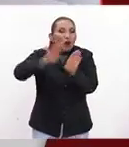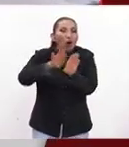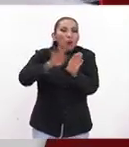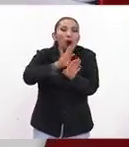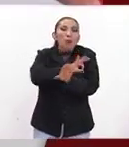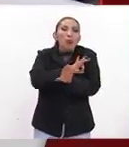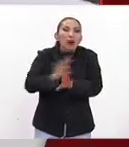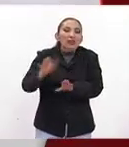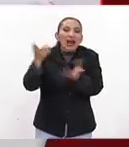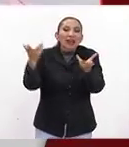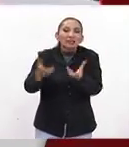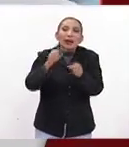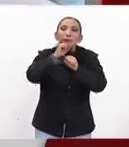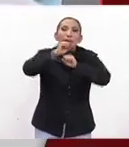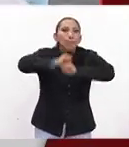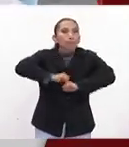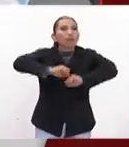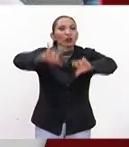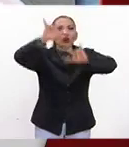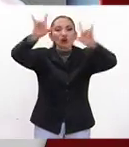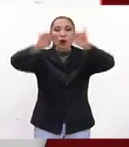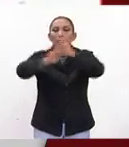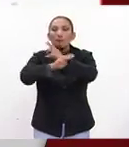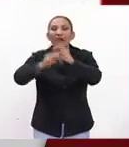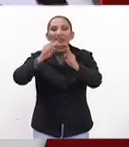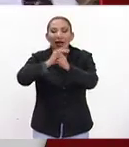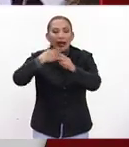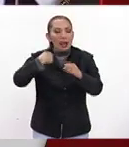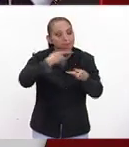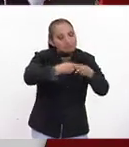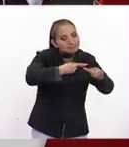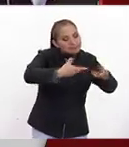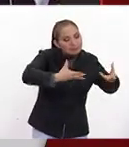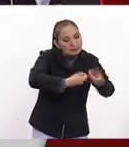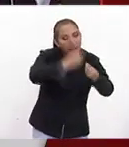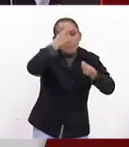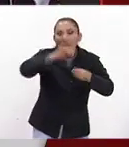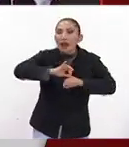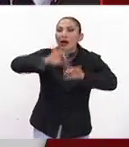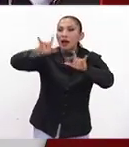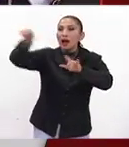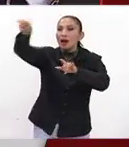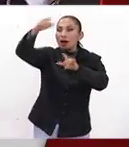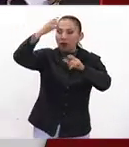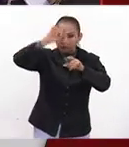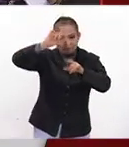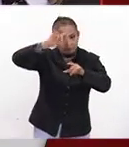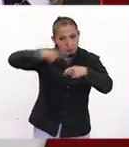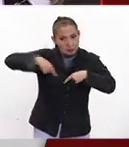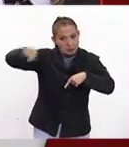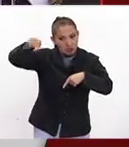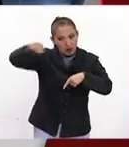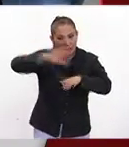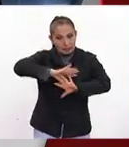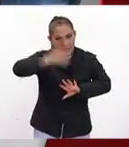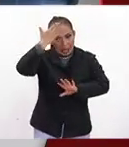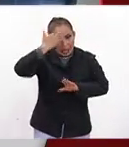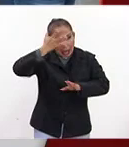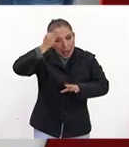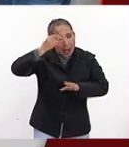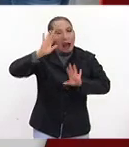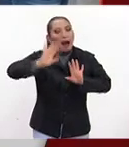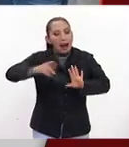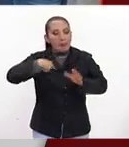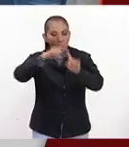manera podemos generar propaganda o materiales de manera conjunta para efecto de instruir a la ciudadanía, pero ya en las boletas en